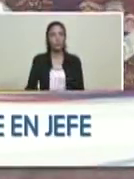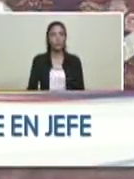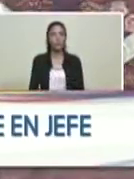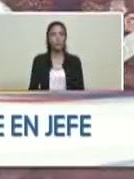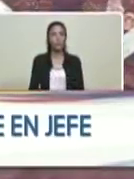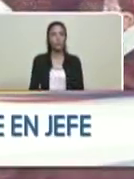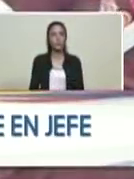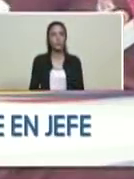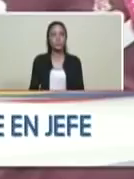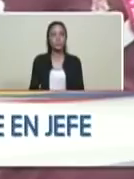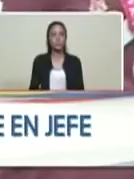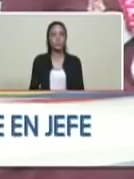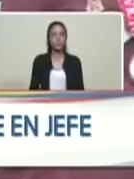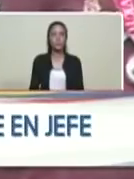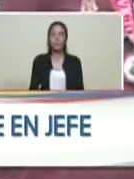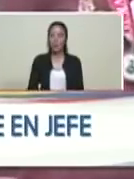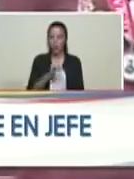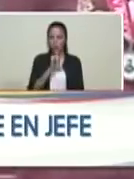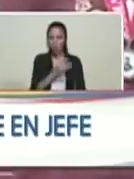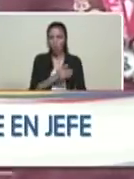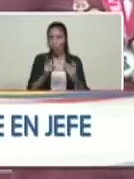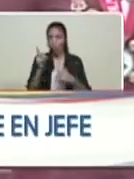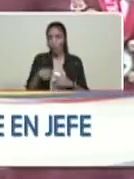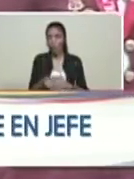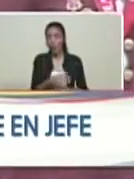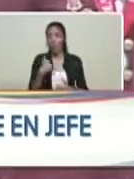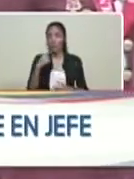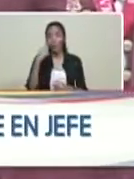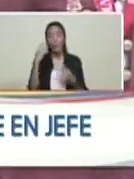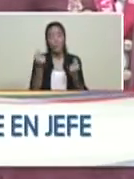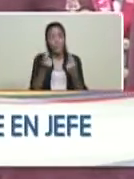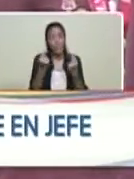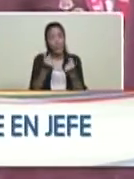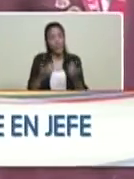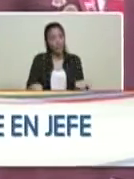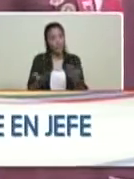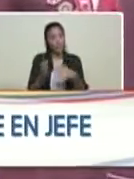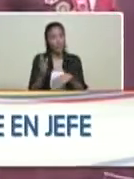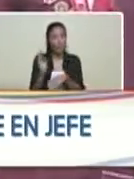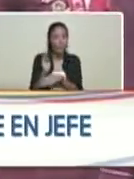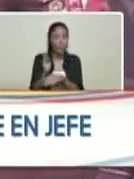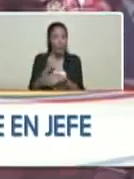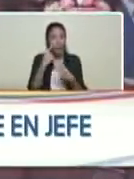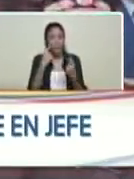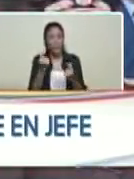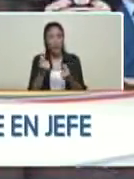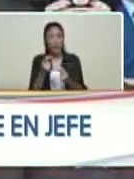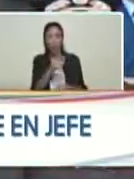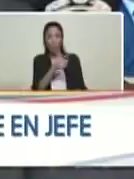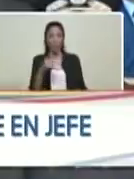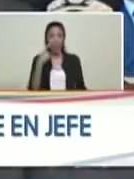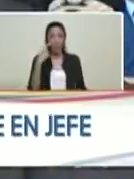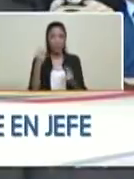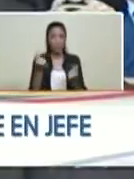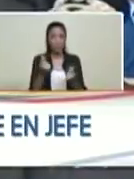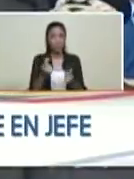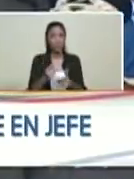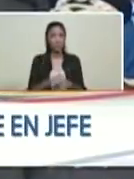esto también les ratificó me alerta soldados de la patria